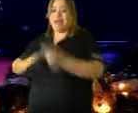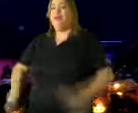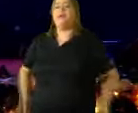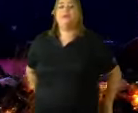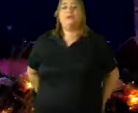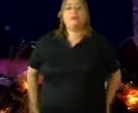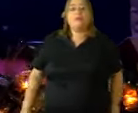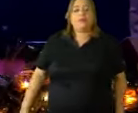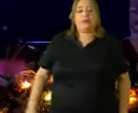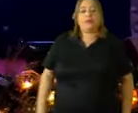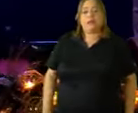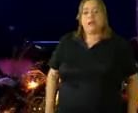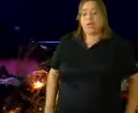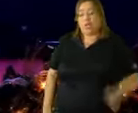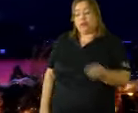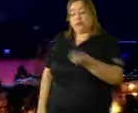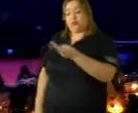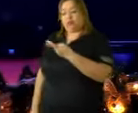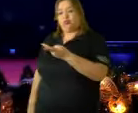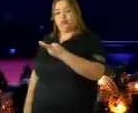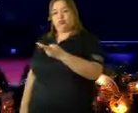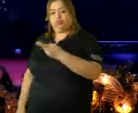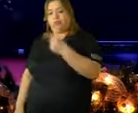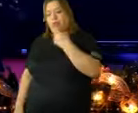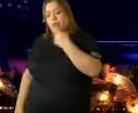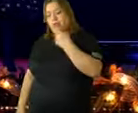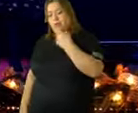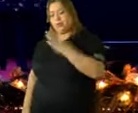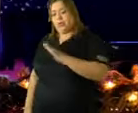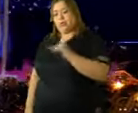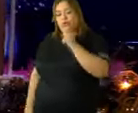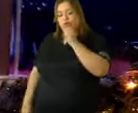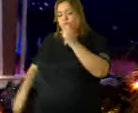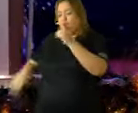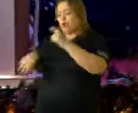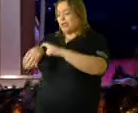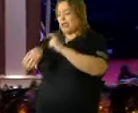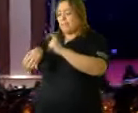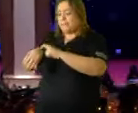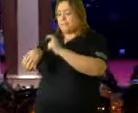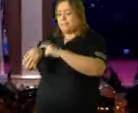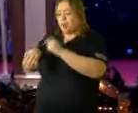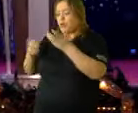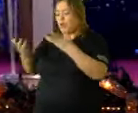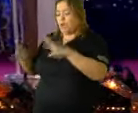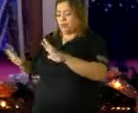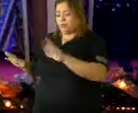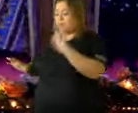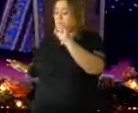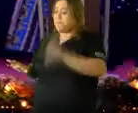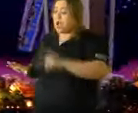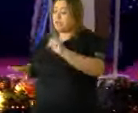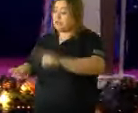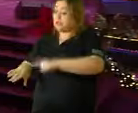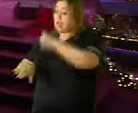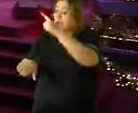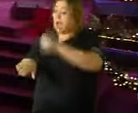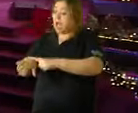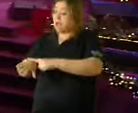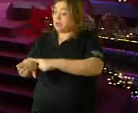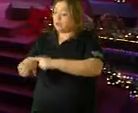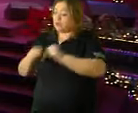Y desde allí le dijo que no era tiempo de terminar, que largo camino le restaba.